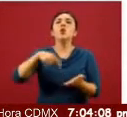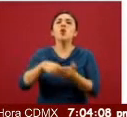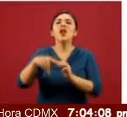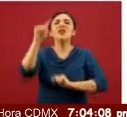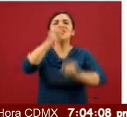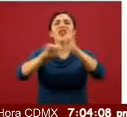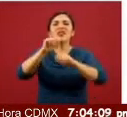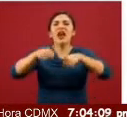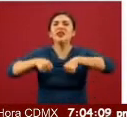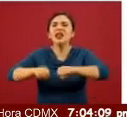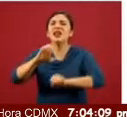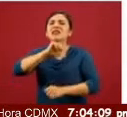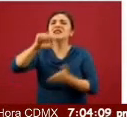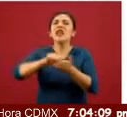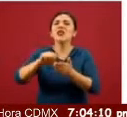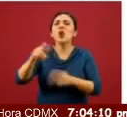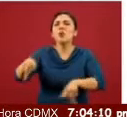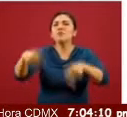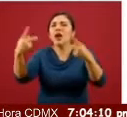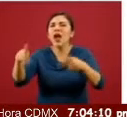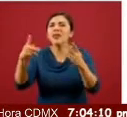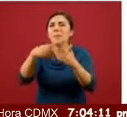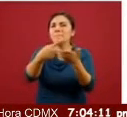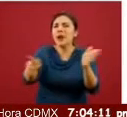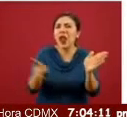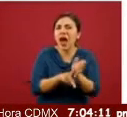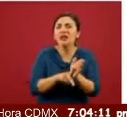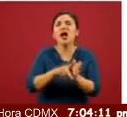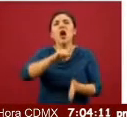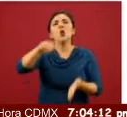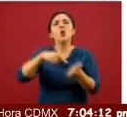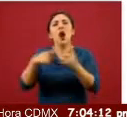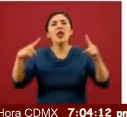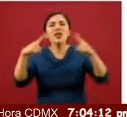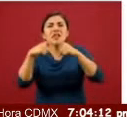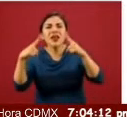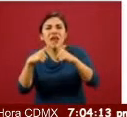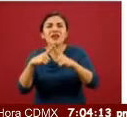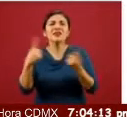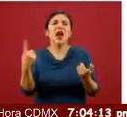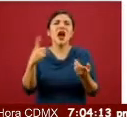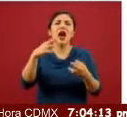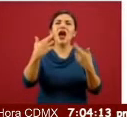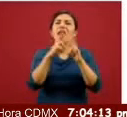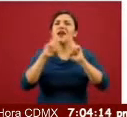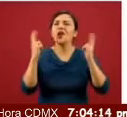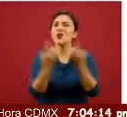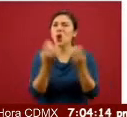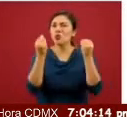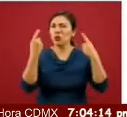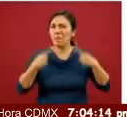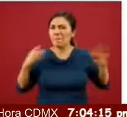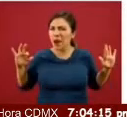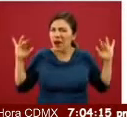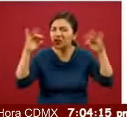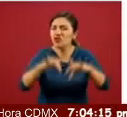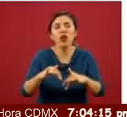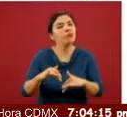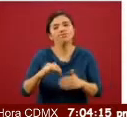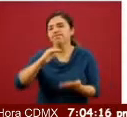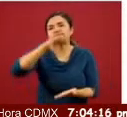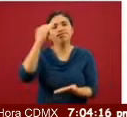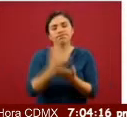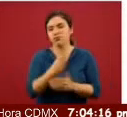los lugares de culto, todo el tipo de congregación o reuniones masivas están lógicamente